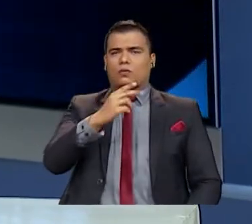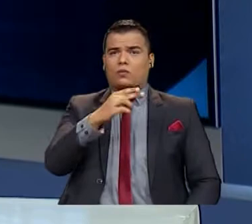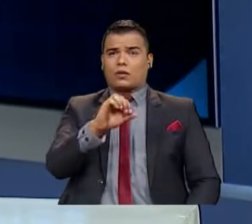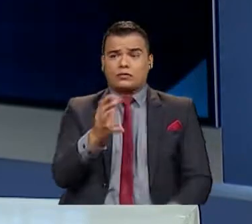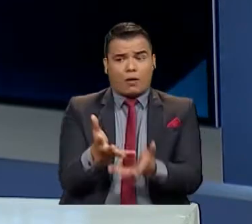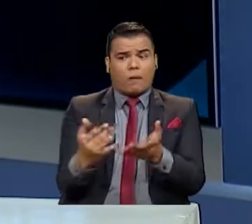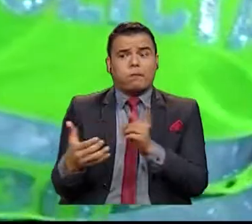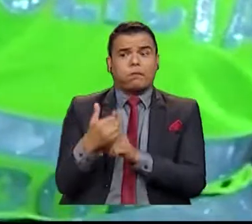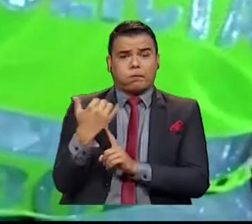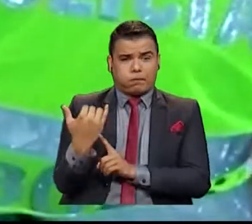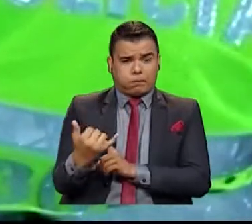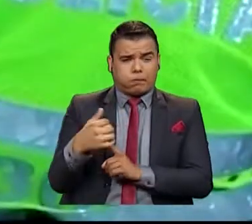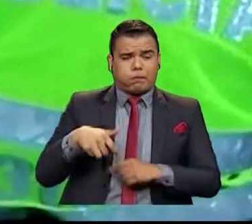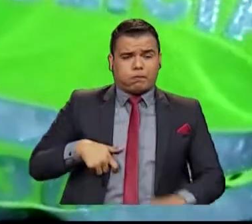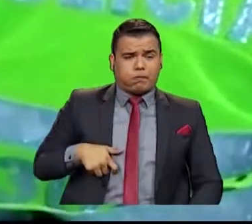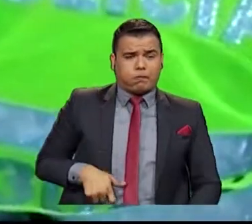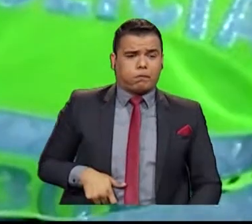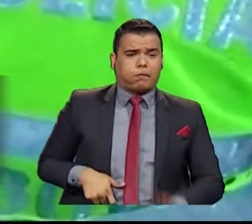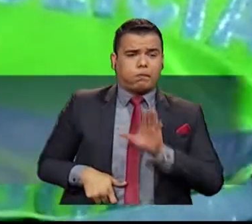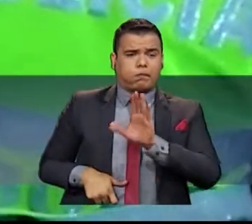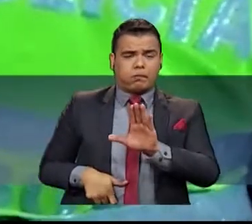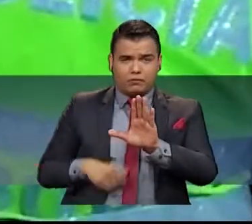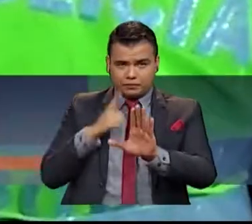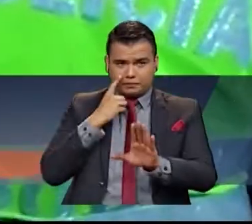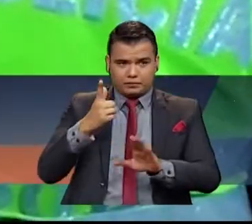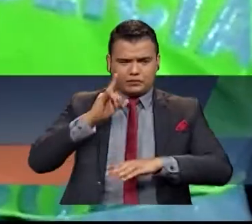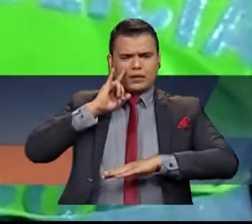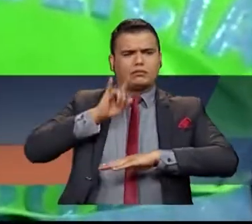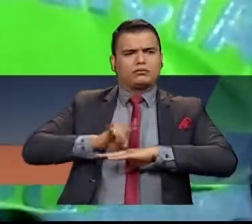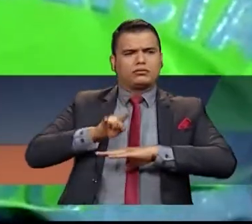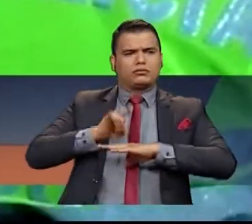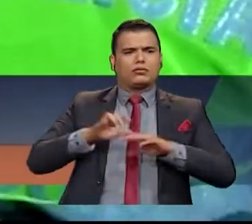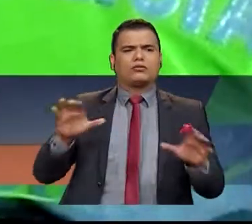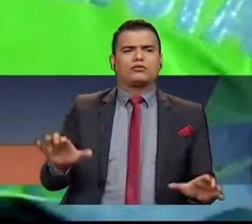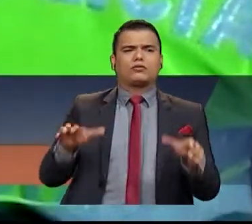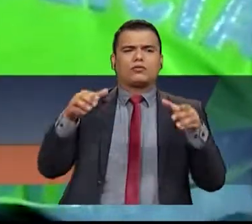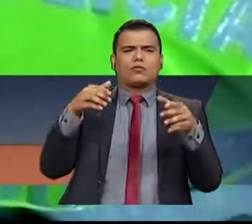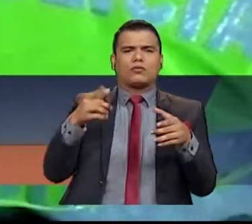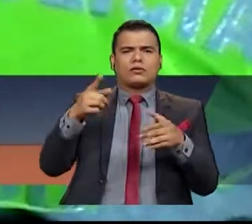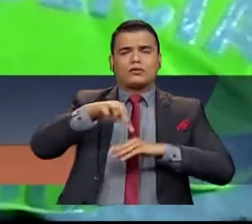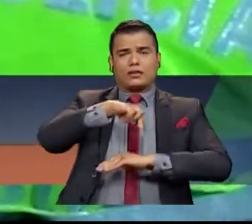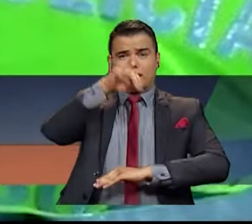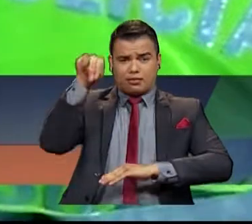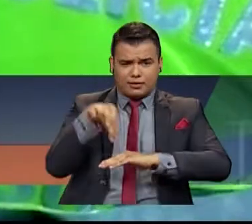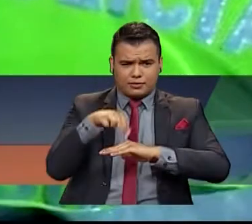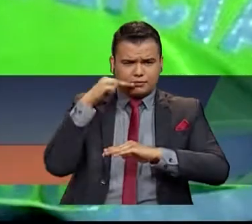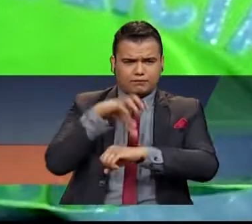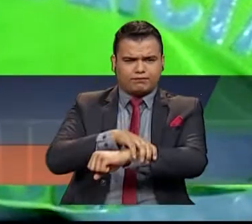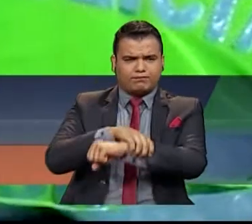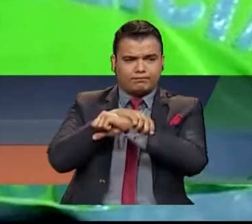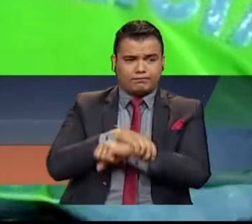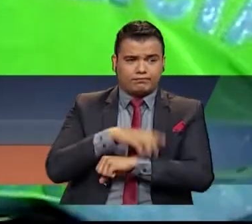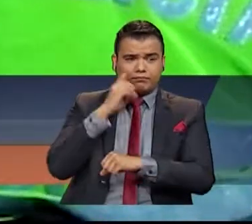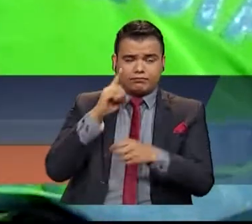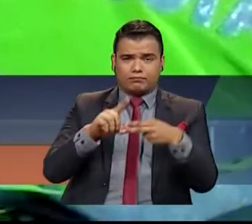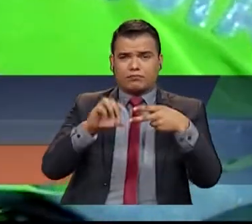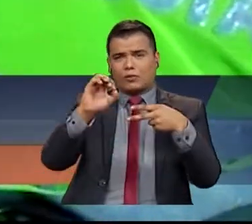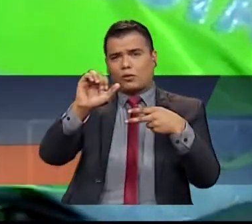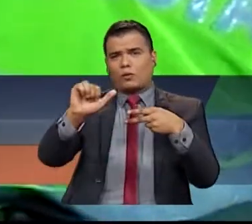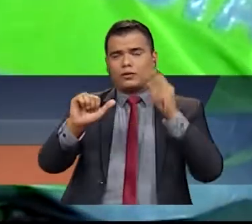arsenal. En un puesto de control instalado por el Gaula Militar en Nariño se logró la captura en flagrancia